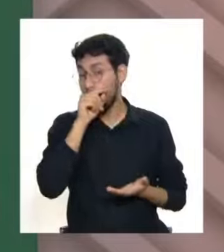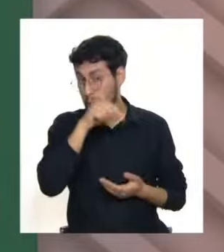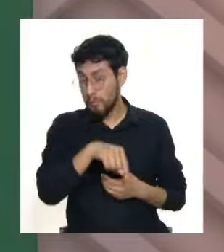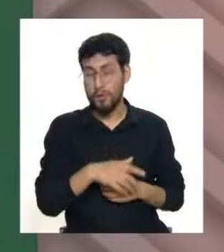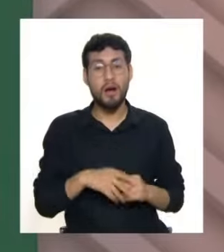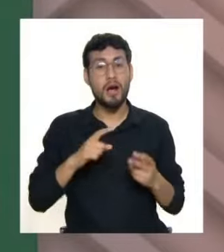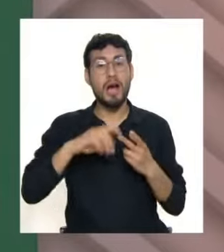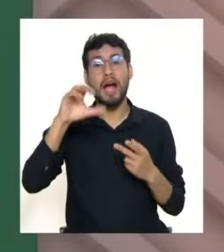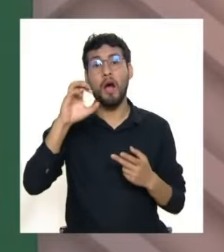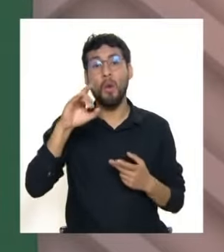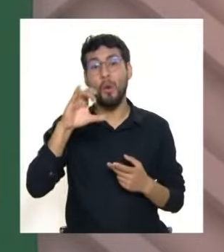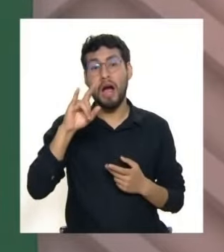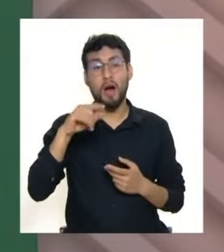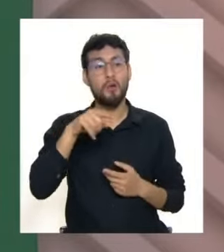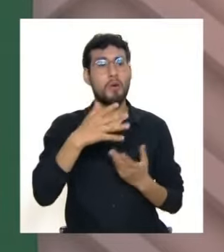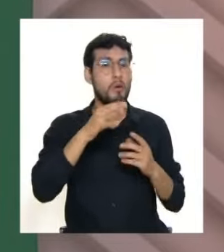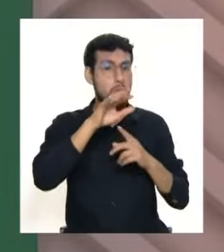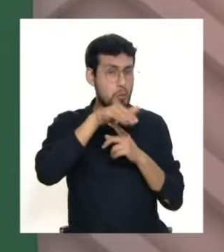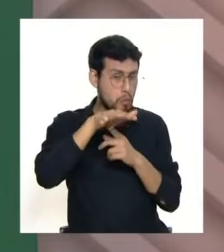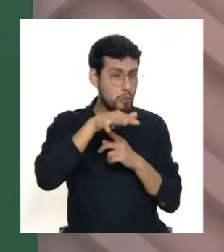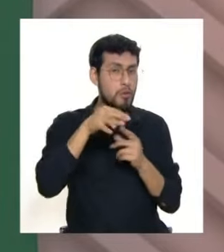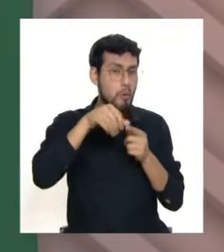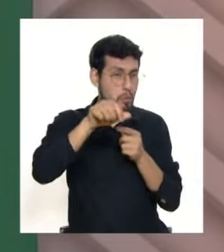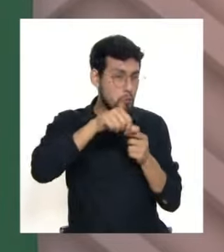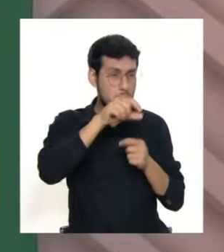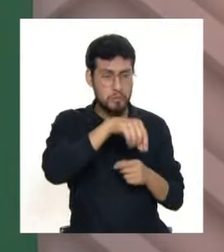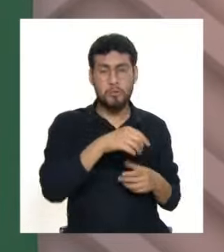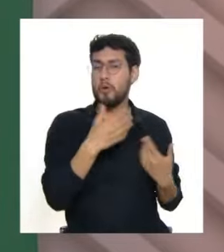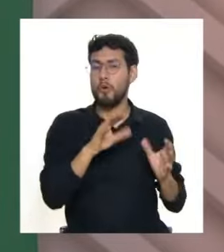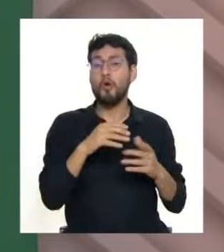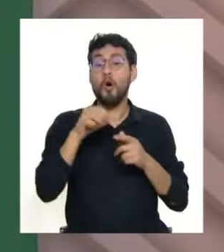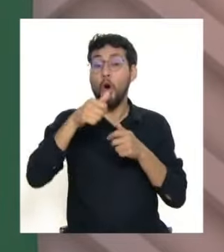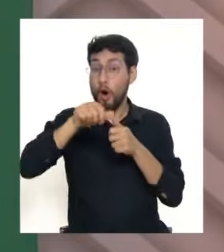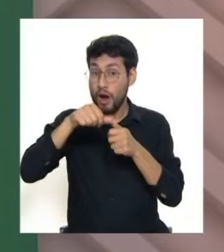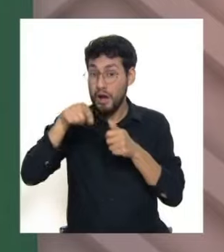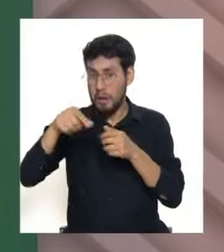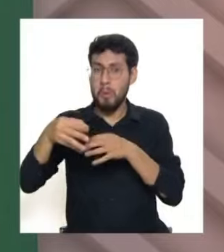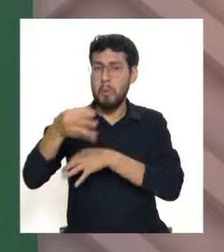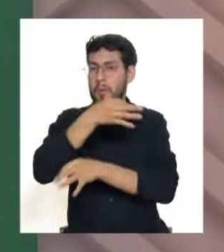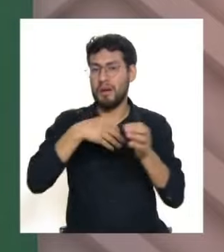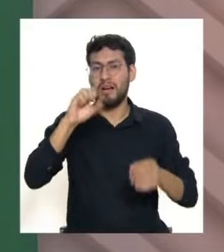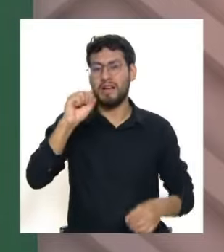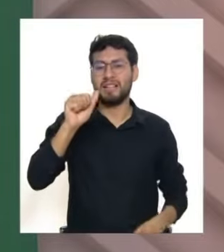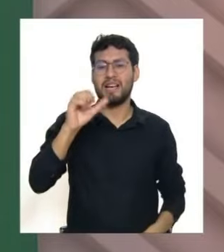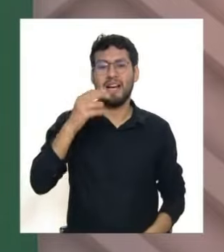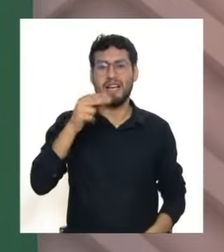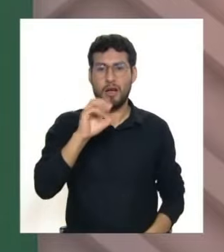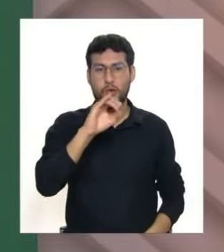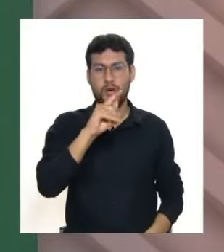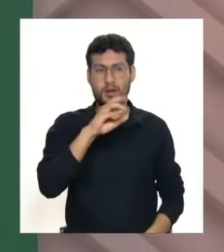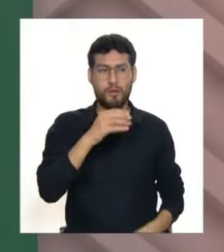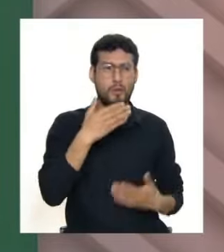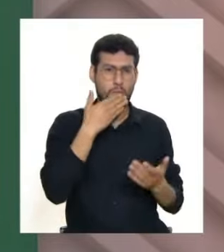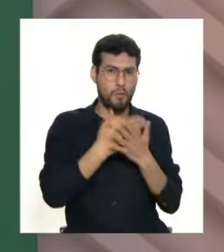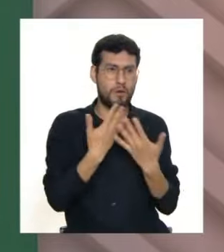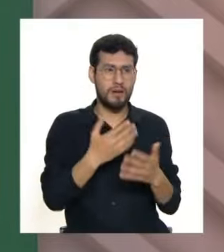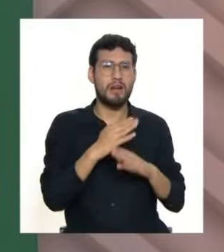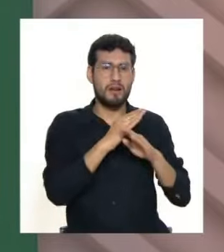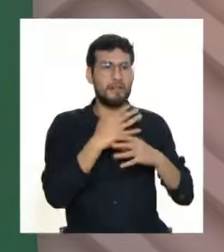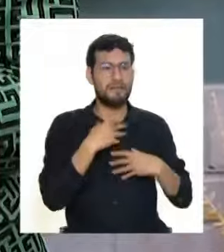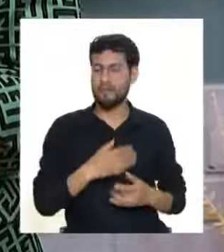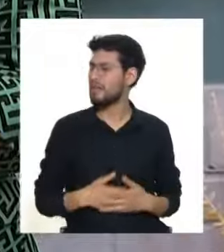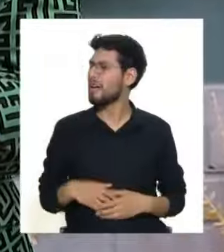pollo, un caucao que le pones un poquito de culantro encima. Alguna preparación que tenga culantro, claro, lo pueden cambiar por el sacha culantro y tienen ahí una bomba de antioxidantes. ¿Y